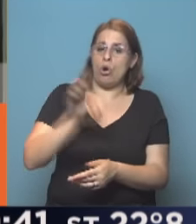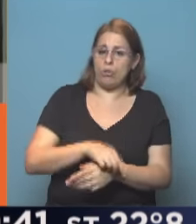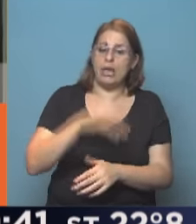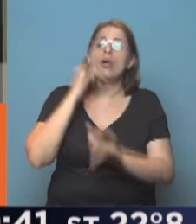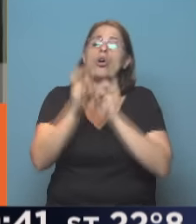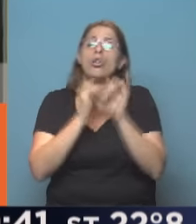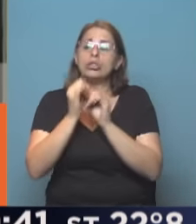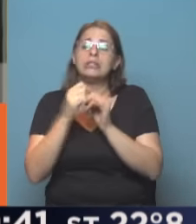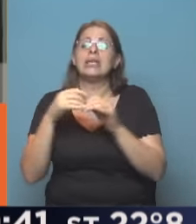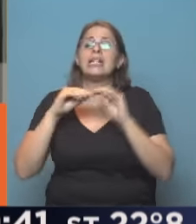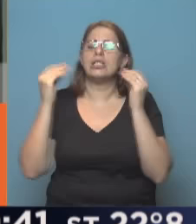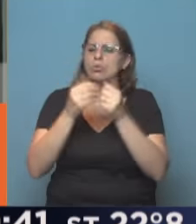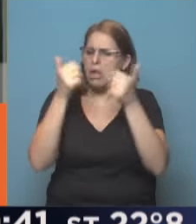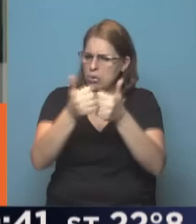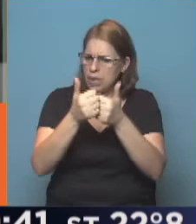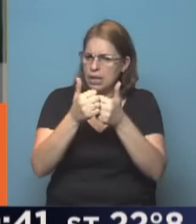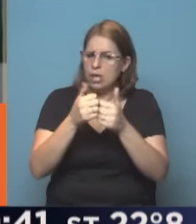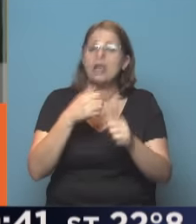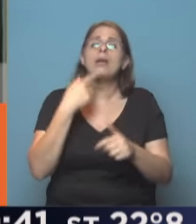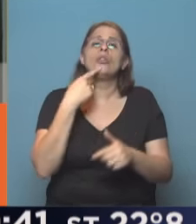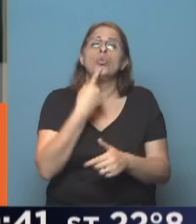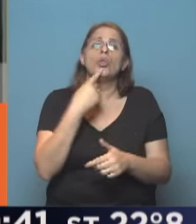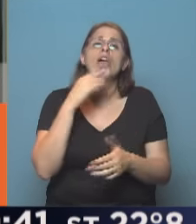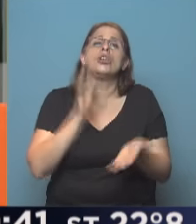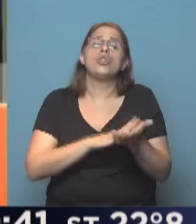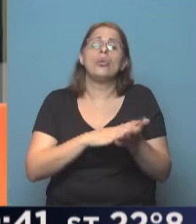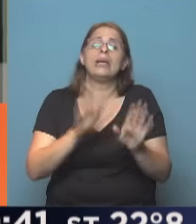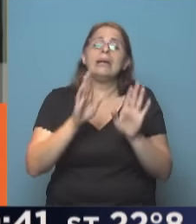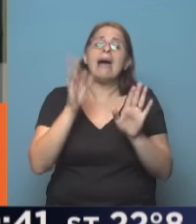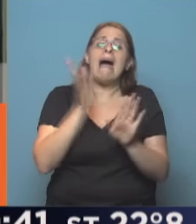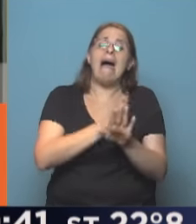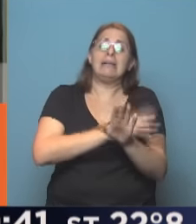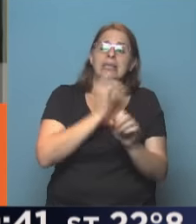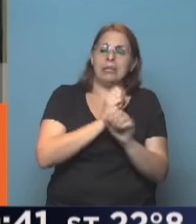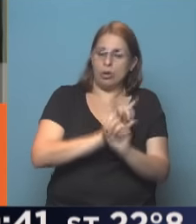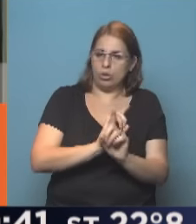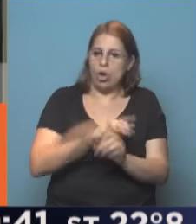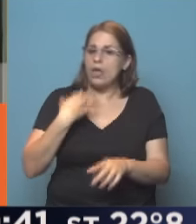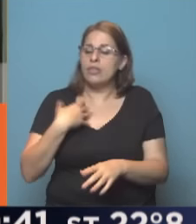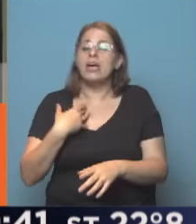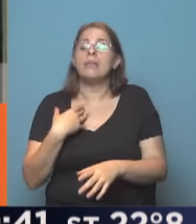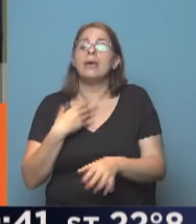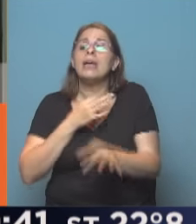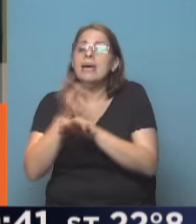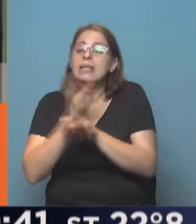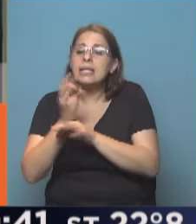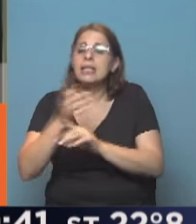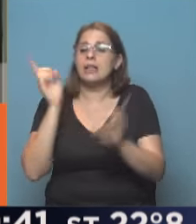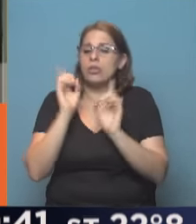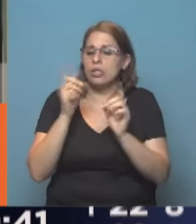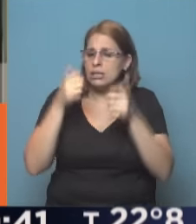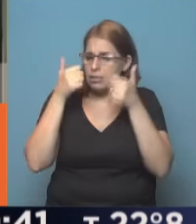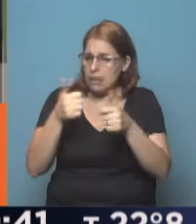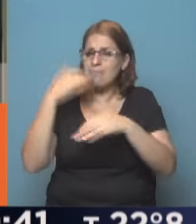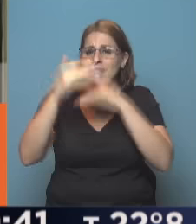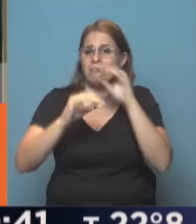buenos resultados sin cuestionamientos a ninguna muestra. Creo que tenemos que trabajar en la formación docente, mejorar la formación inicial docente y la formación